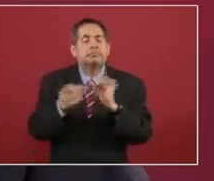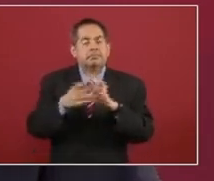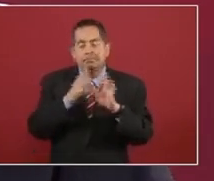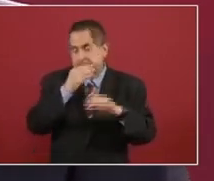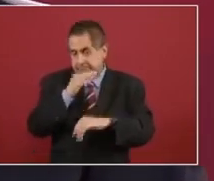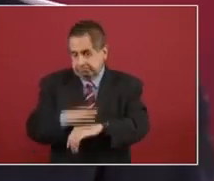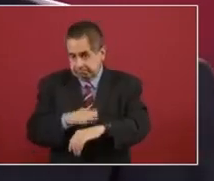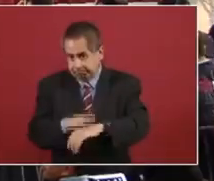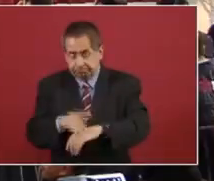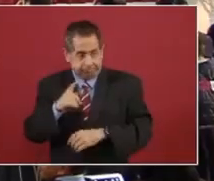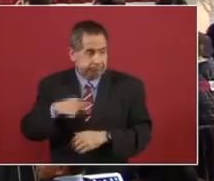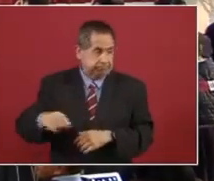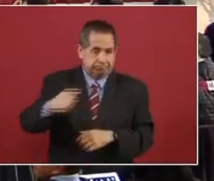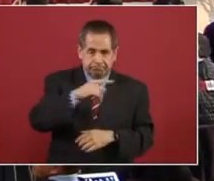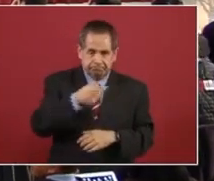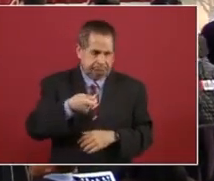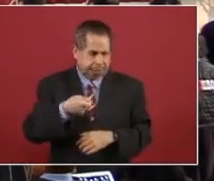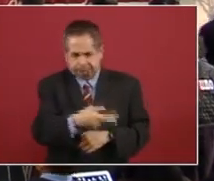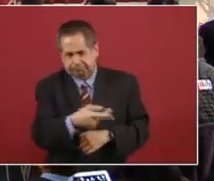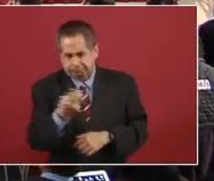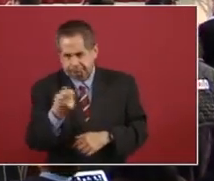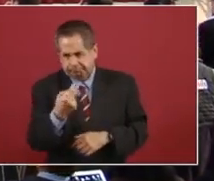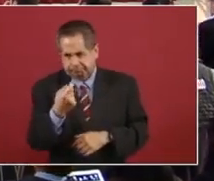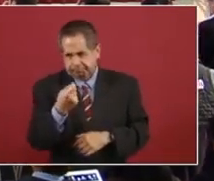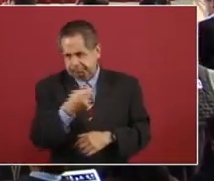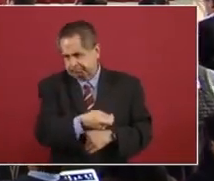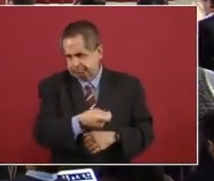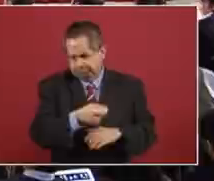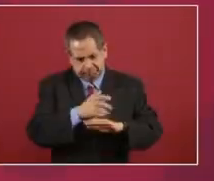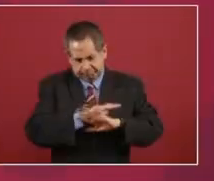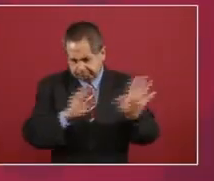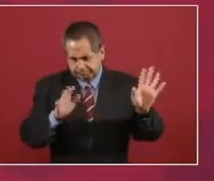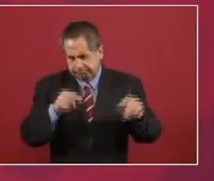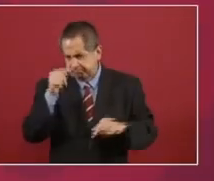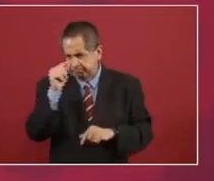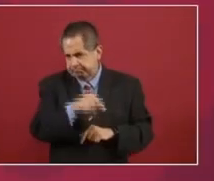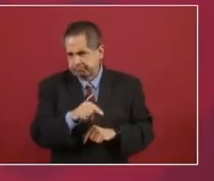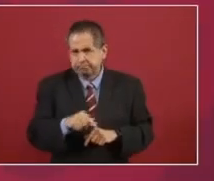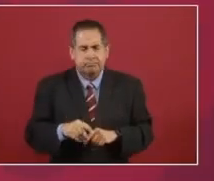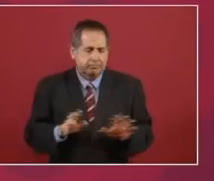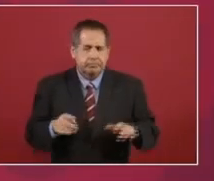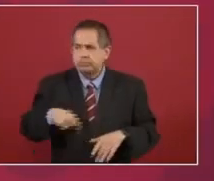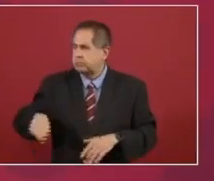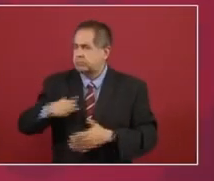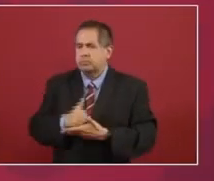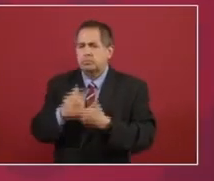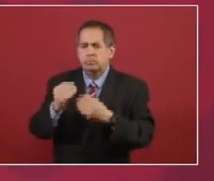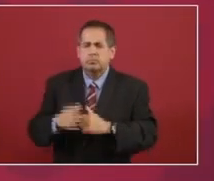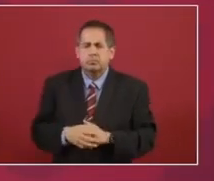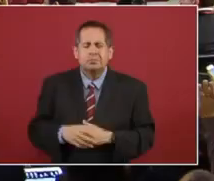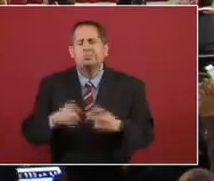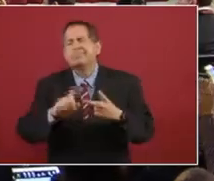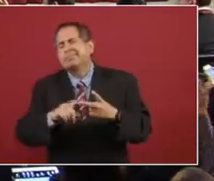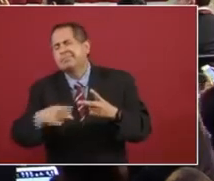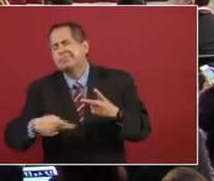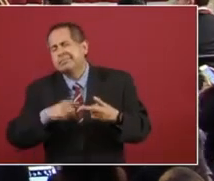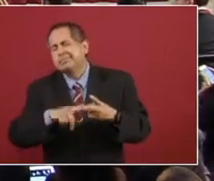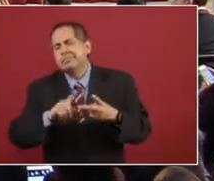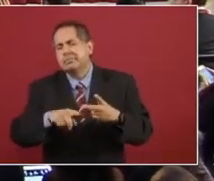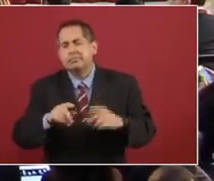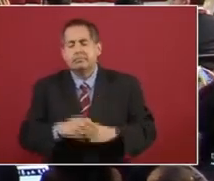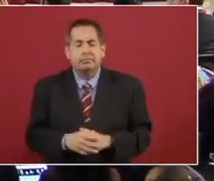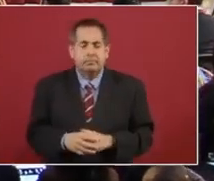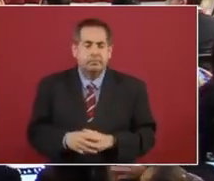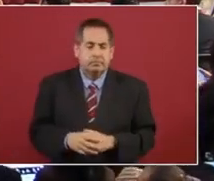llamar a las cosas por su nombre. Entonces, esto va a ayudar mucho. ¿Qué fue lo segundo que me